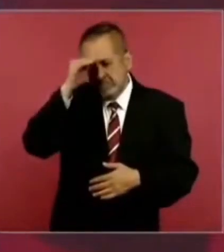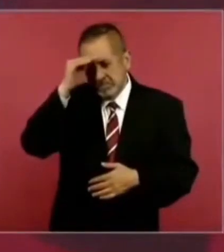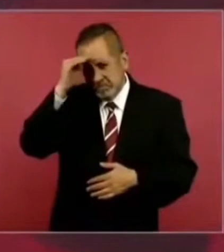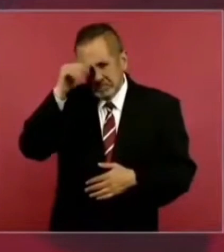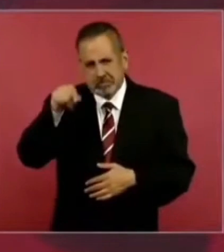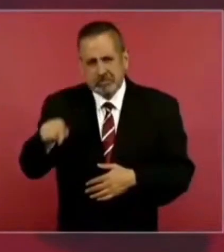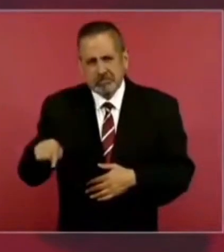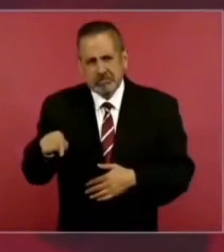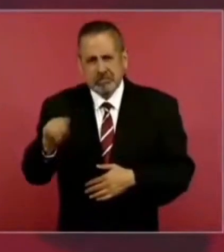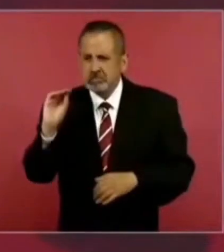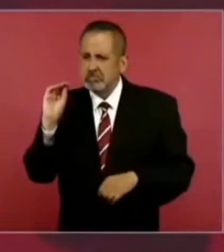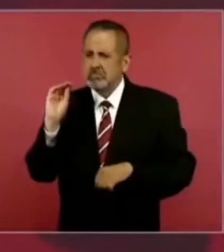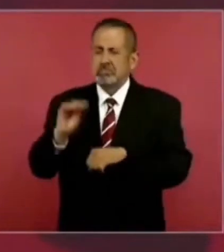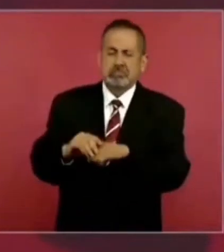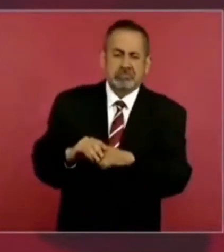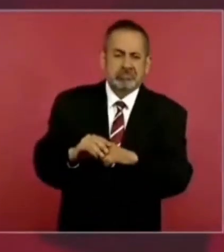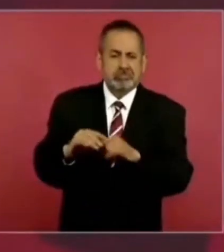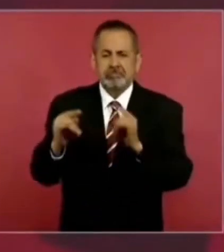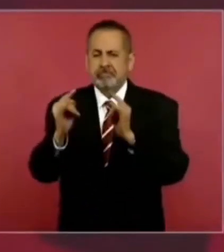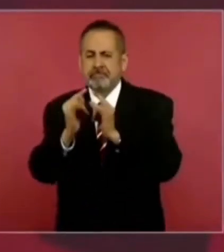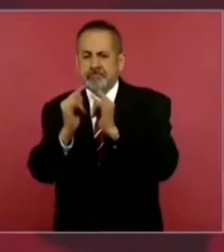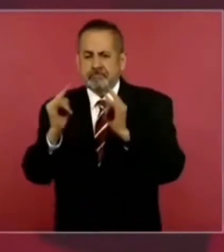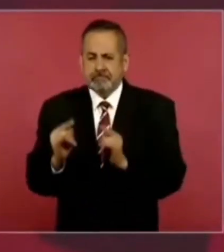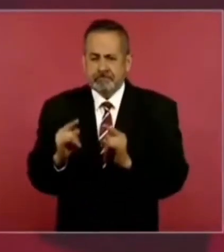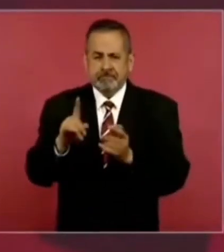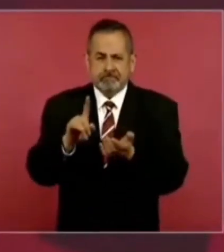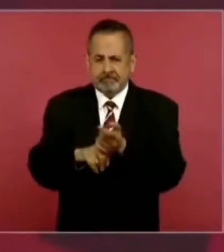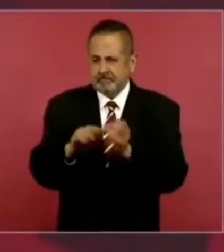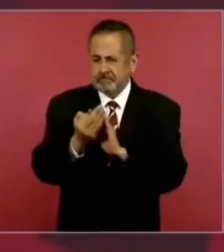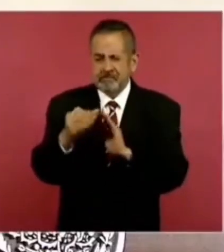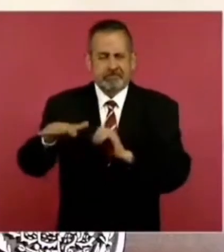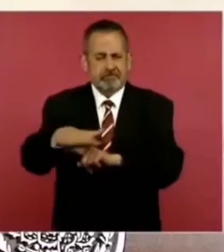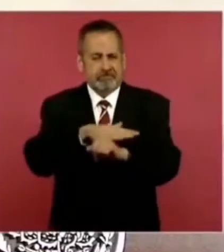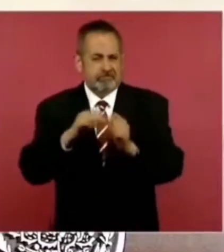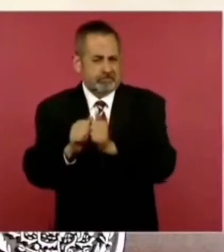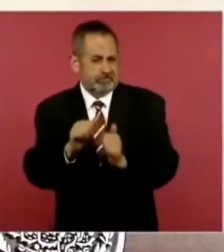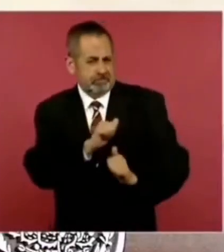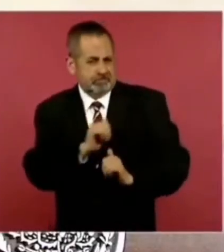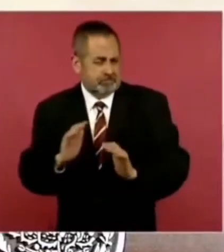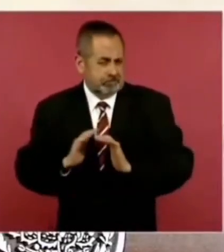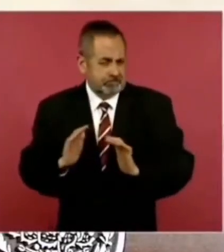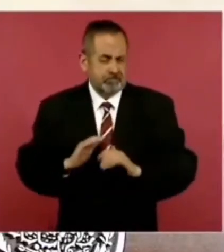poner un campamento en el Darién,